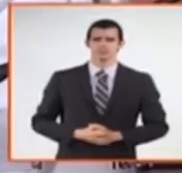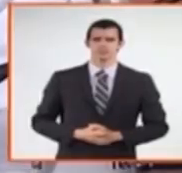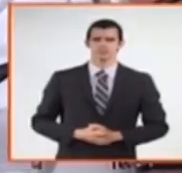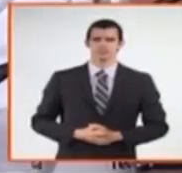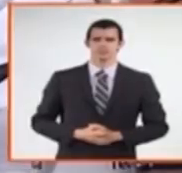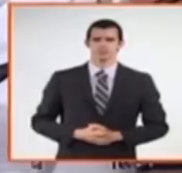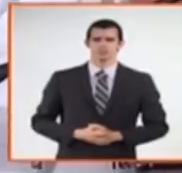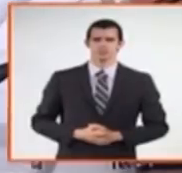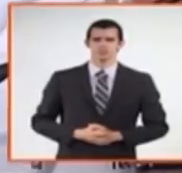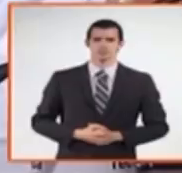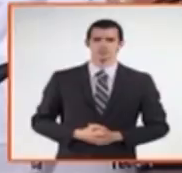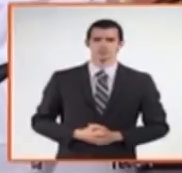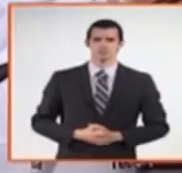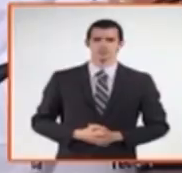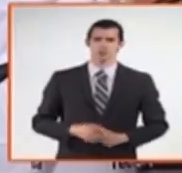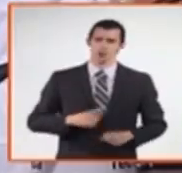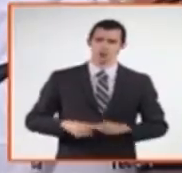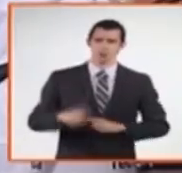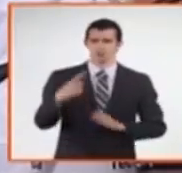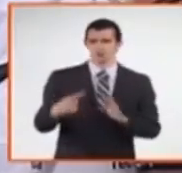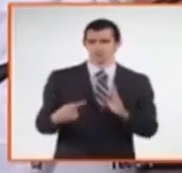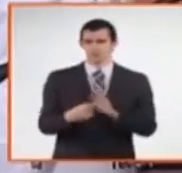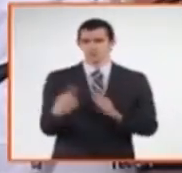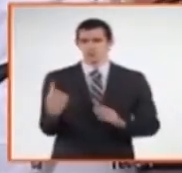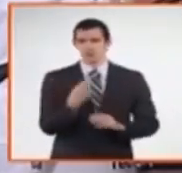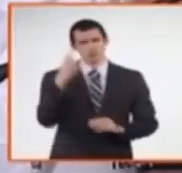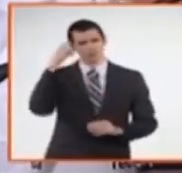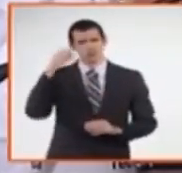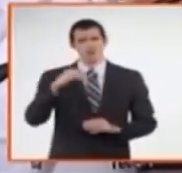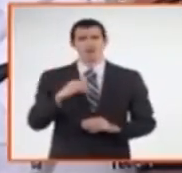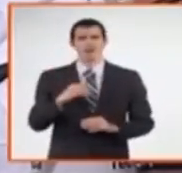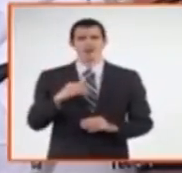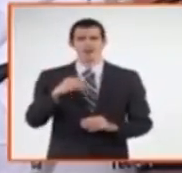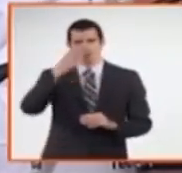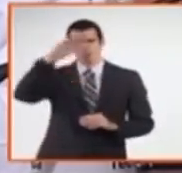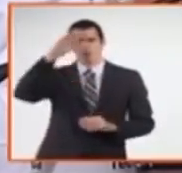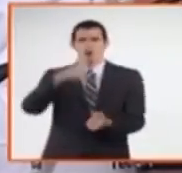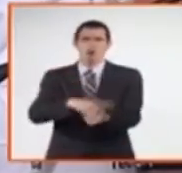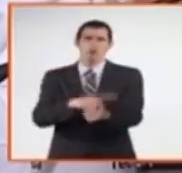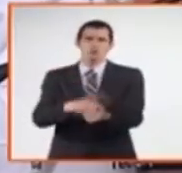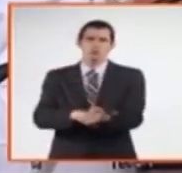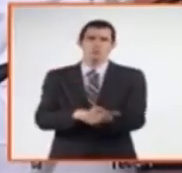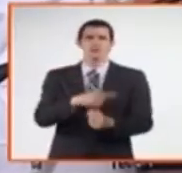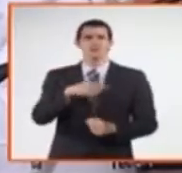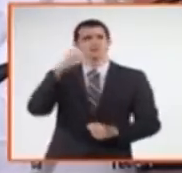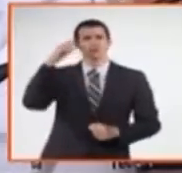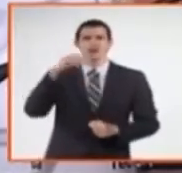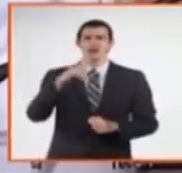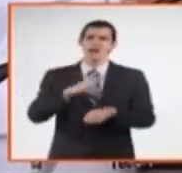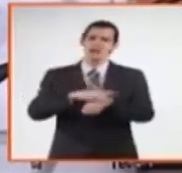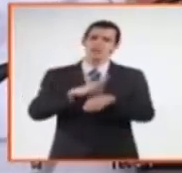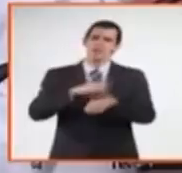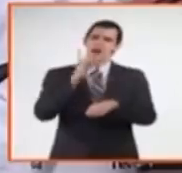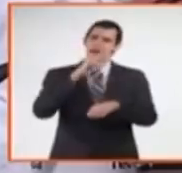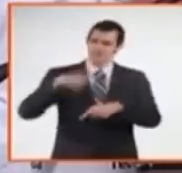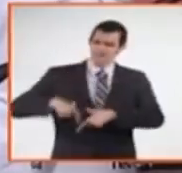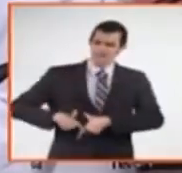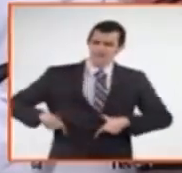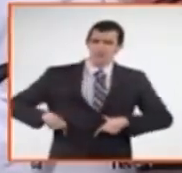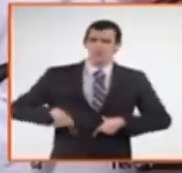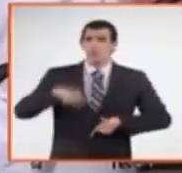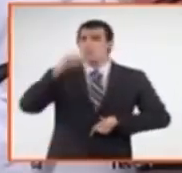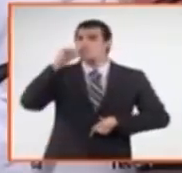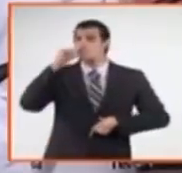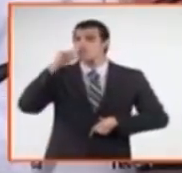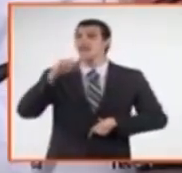vacuna que le aplicamos los no incluso recién nacidos en la laguna de hepatitis y con la vacuna nosotros aplicamos desde que el niño nace